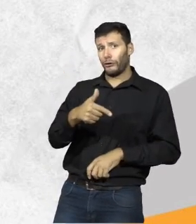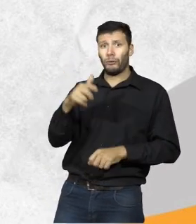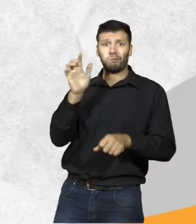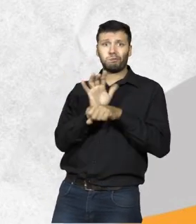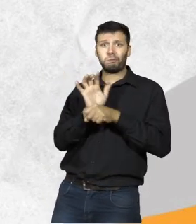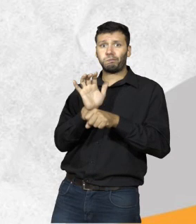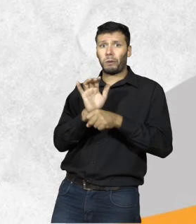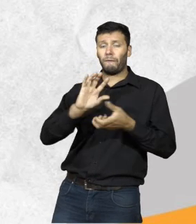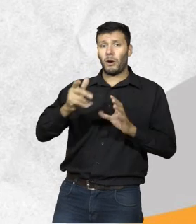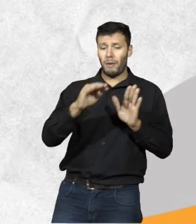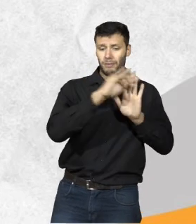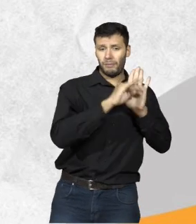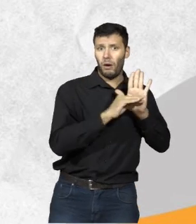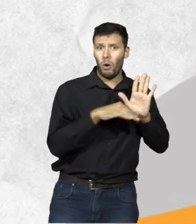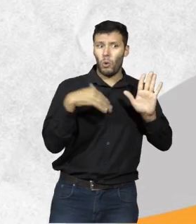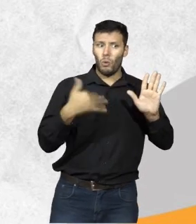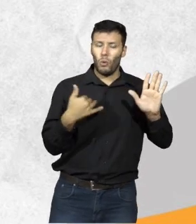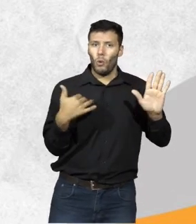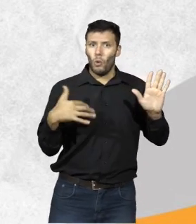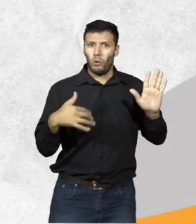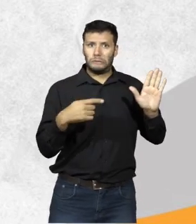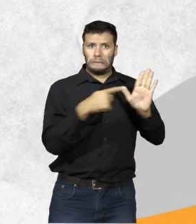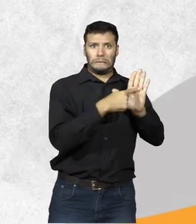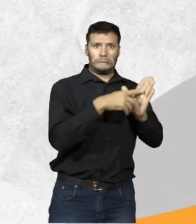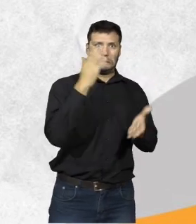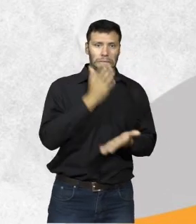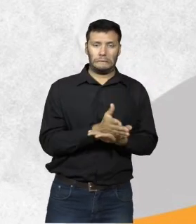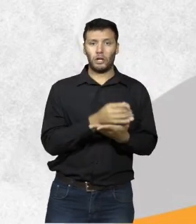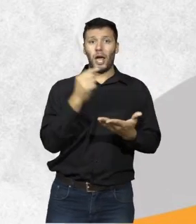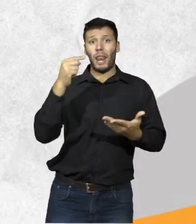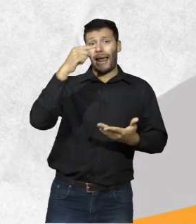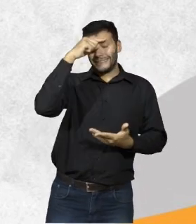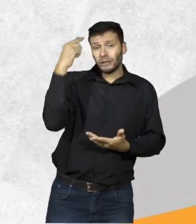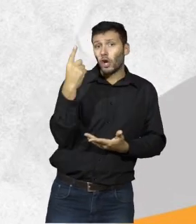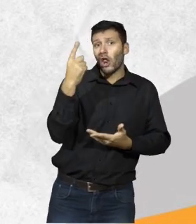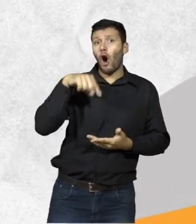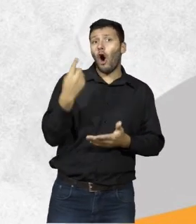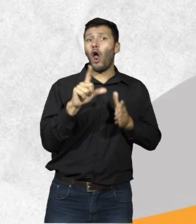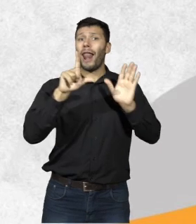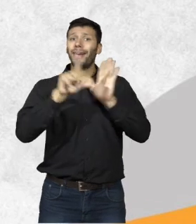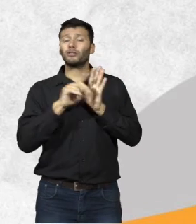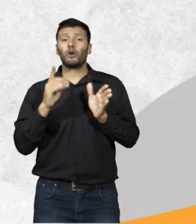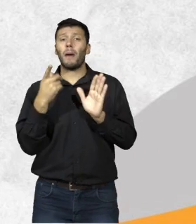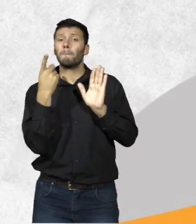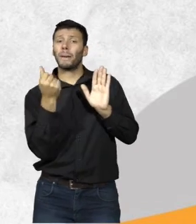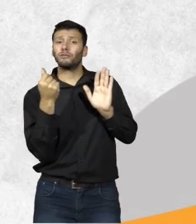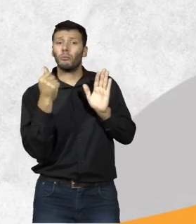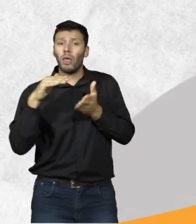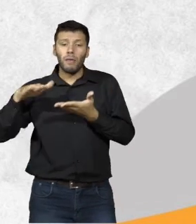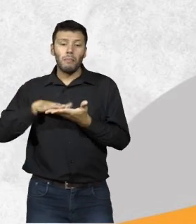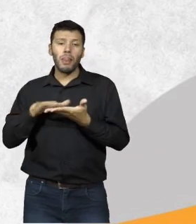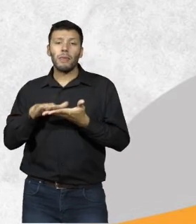reglamentado de sobremanera. A nivel nacional no existe una ley de presupuestos mínimos que equipare a todas